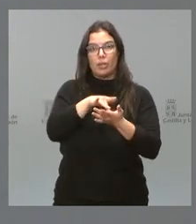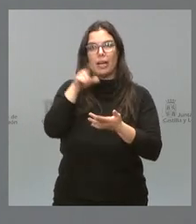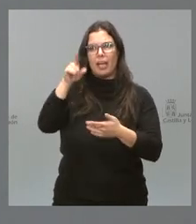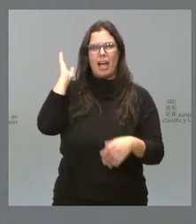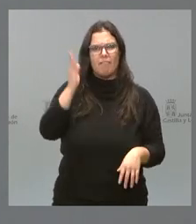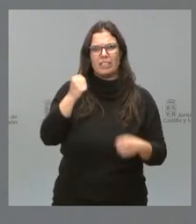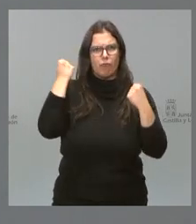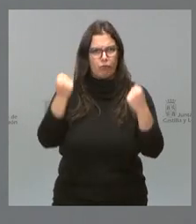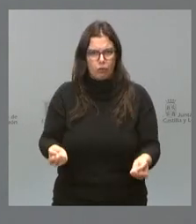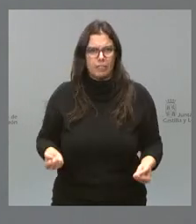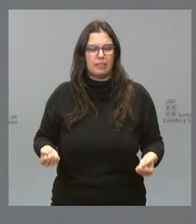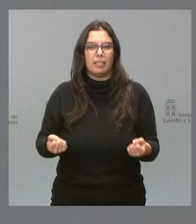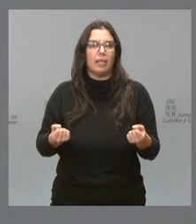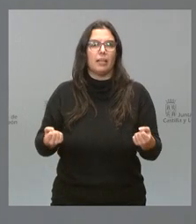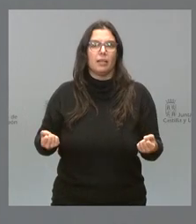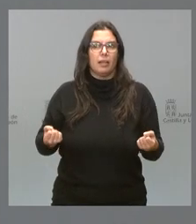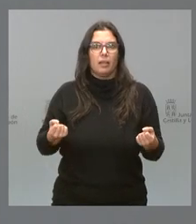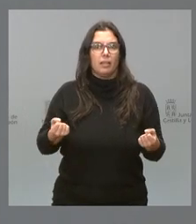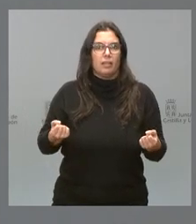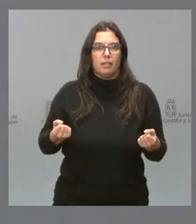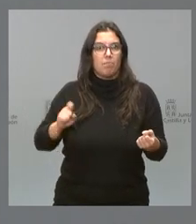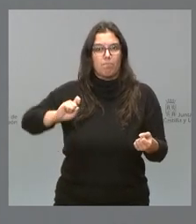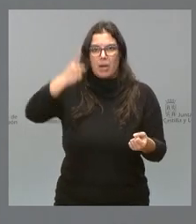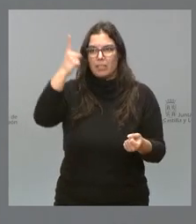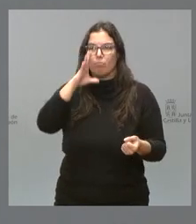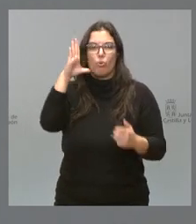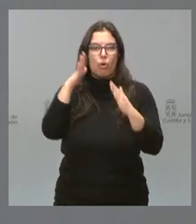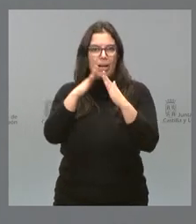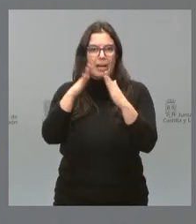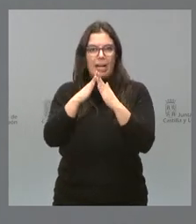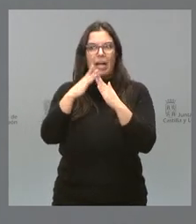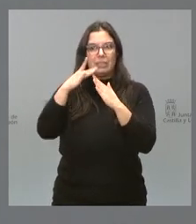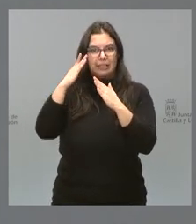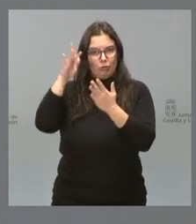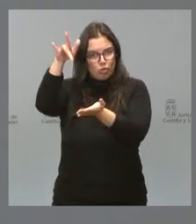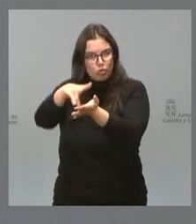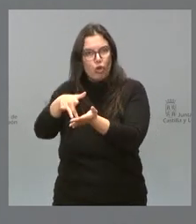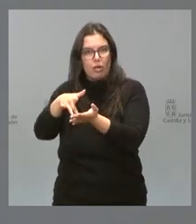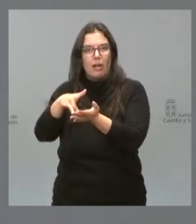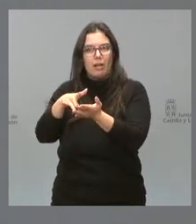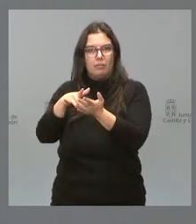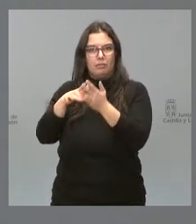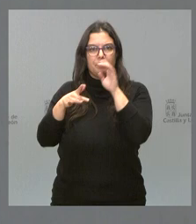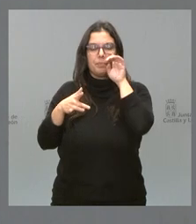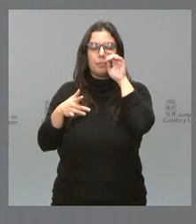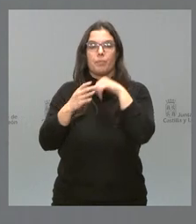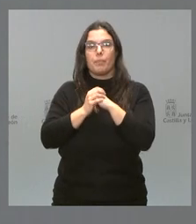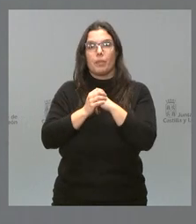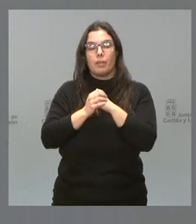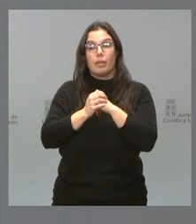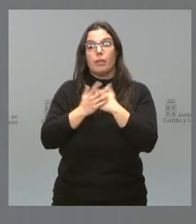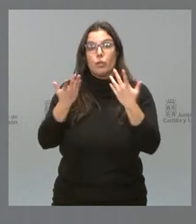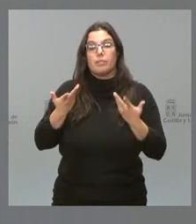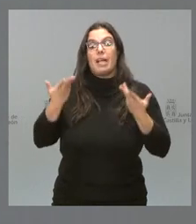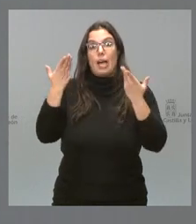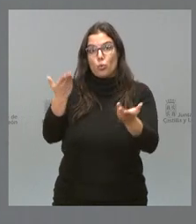más afección desde el punto de vista de que hubo alguna vivienda que fue afectada por el incendio y fue quemada al margen de las